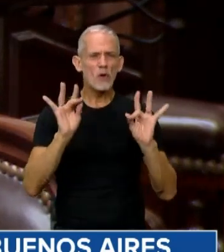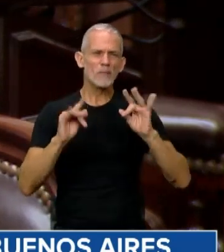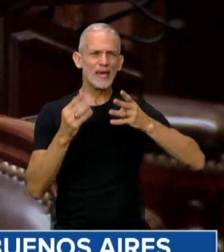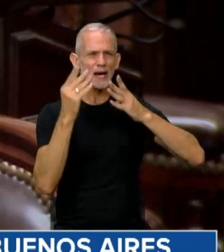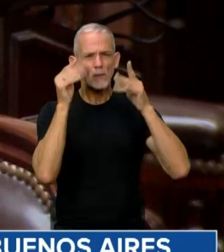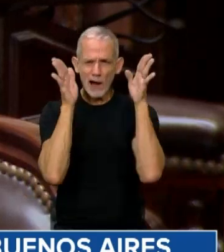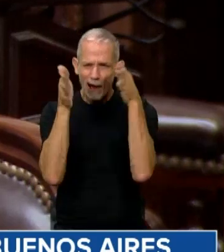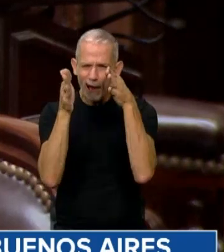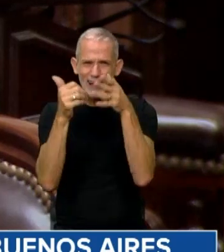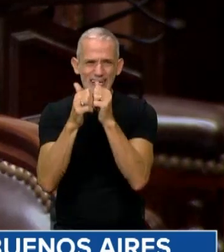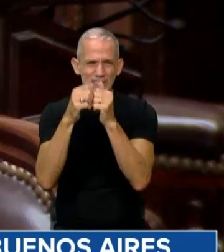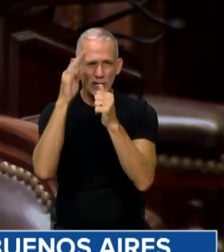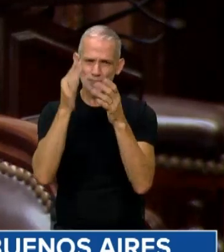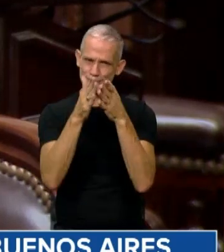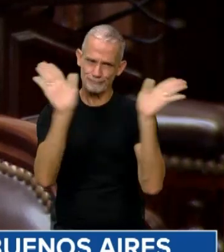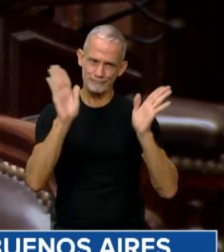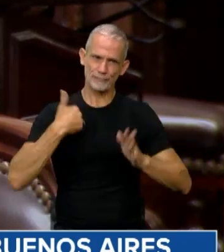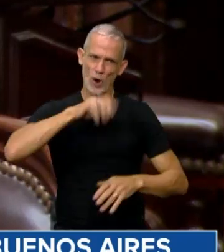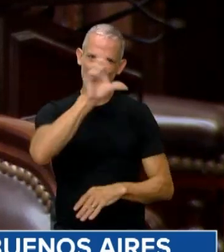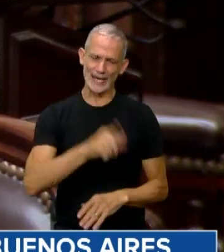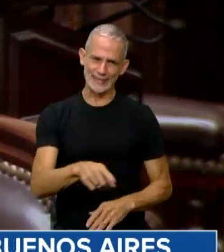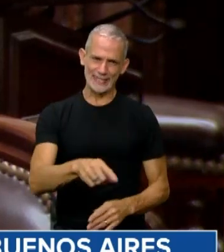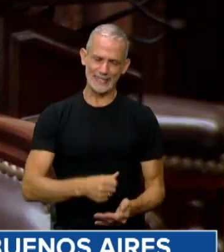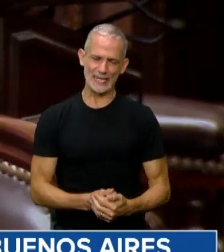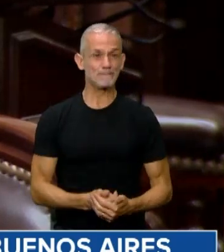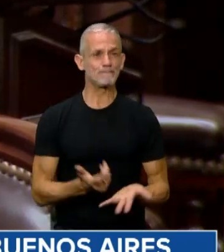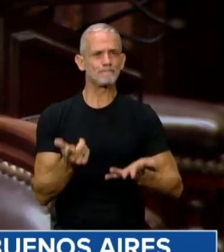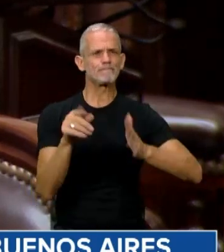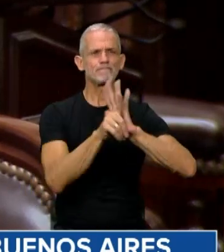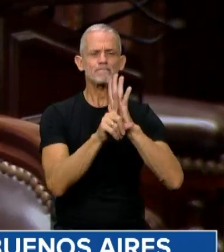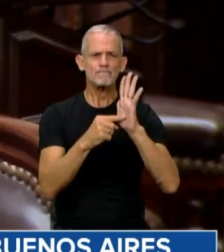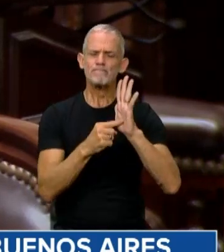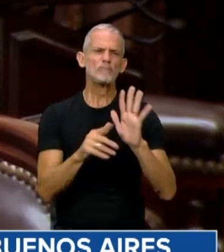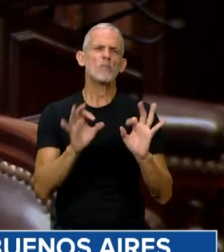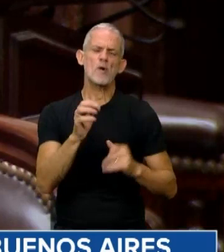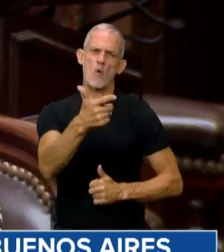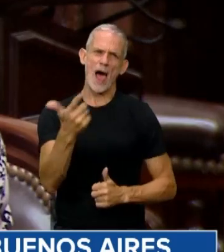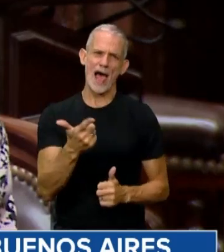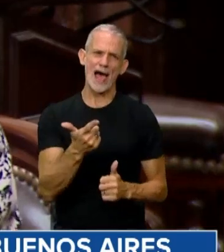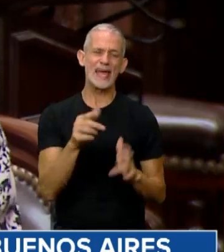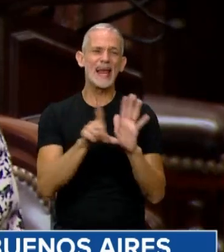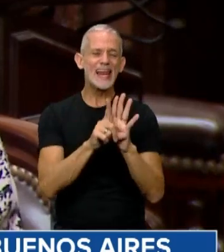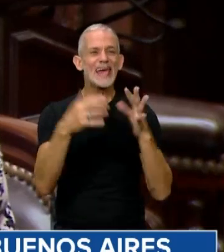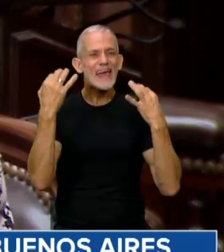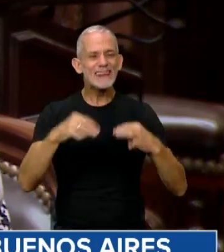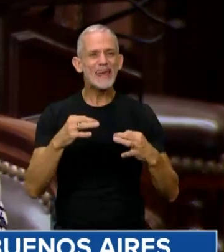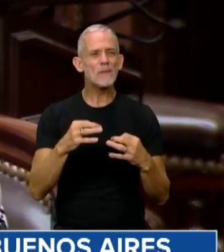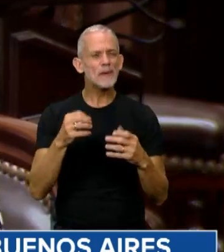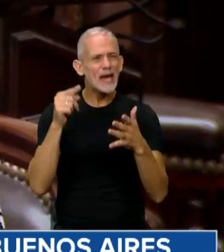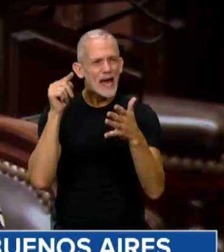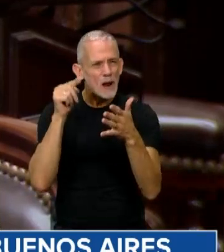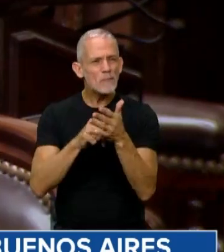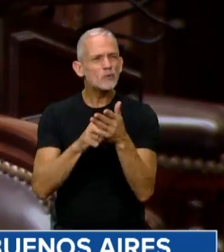más amplia, más nacional y federal, por supuesto. Ahora, no hay legislación suficiente si no se ataca el